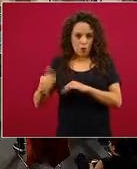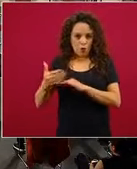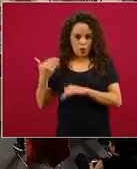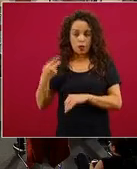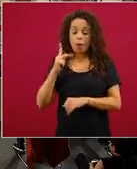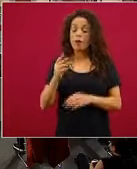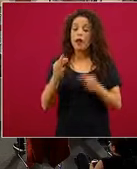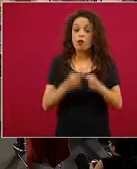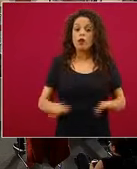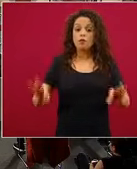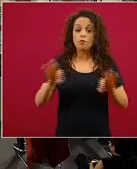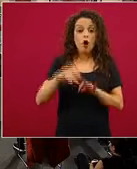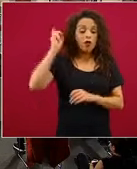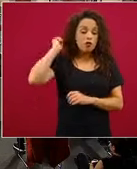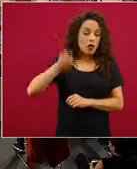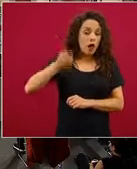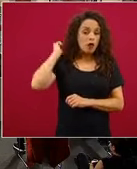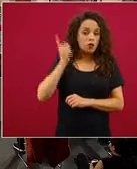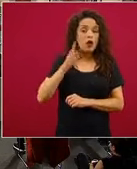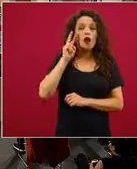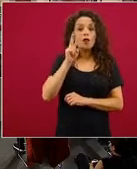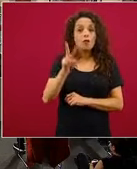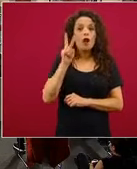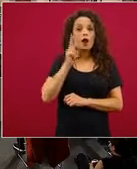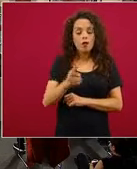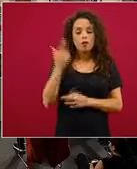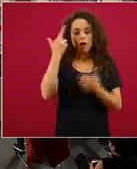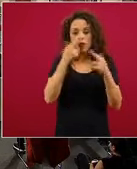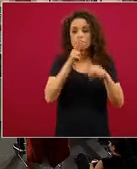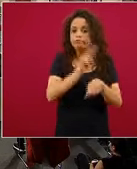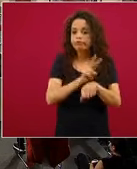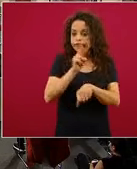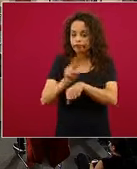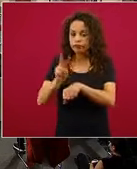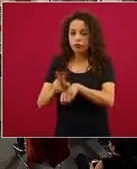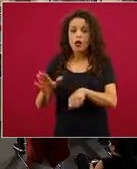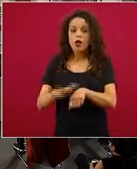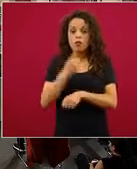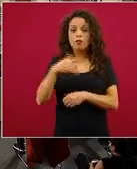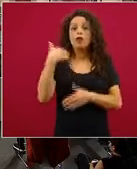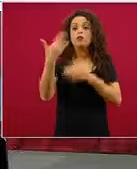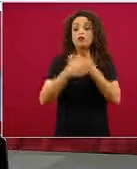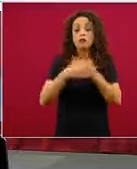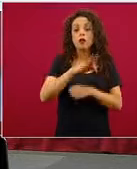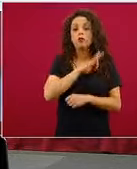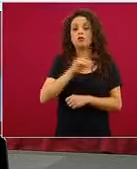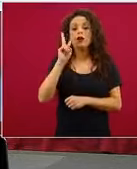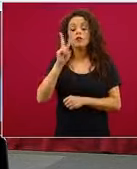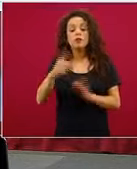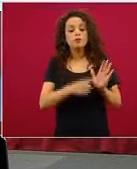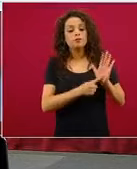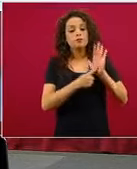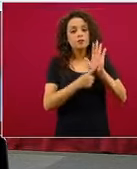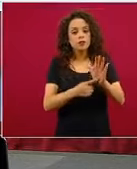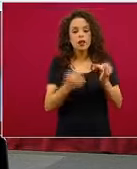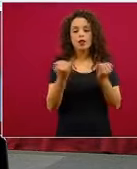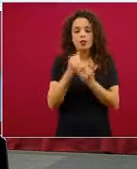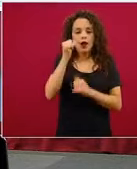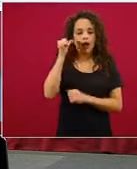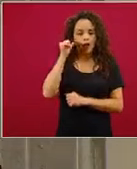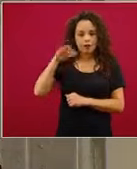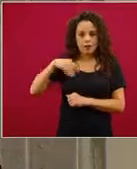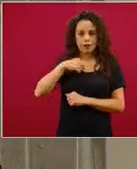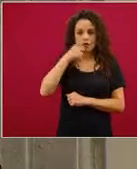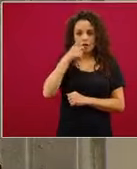importante día con día poder dar seguimiento a esta tendencia, porque en su momento nos puede evidenciar, como decíamos el día de ayer, que si